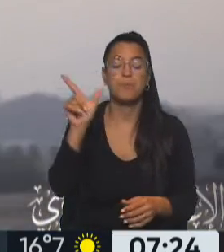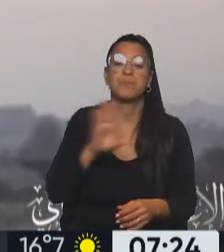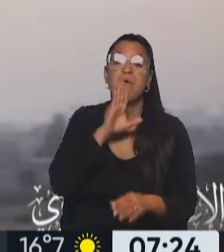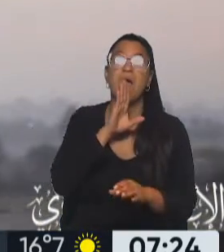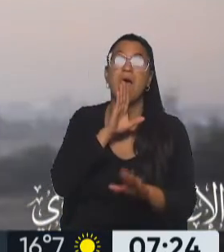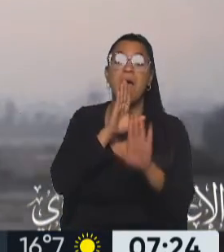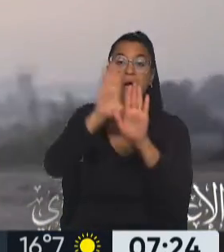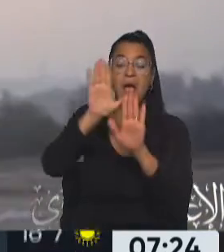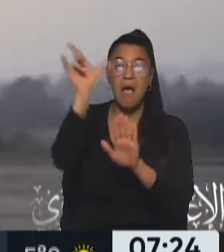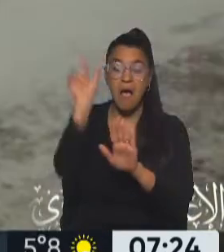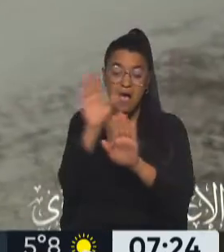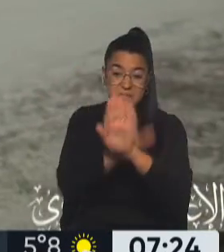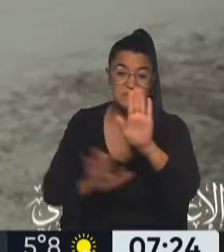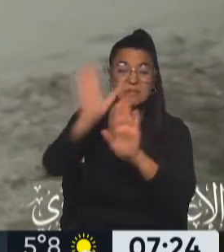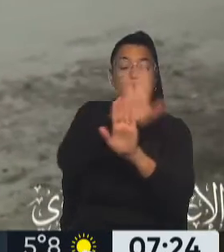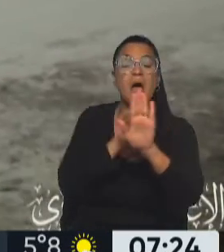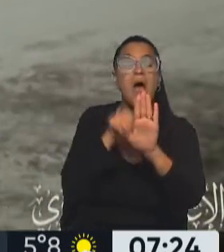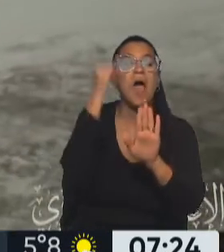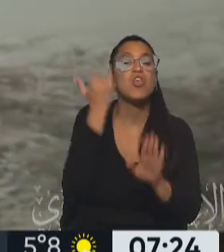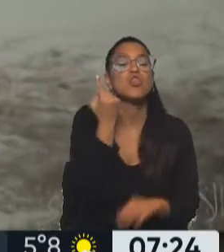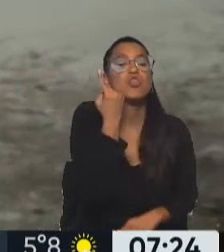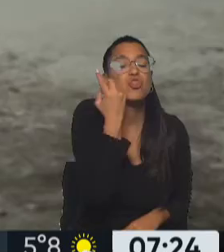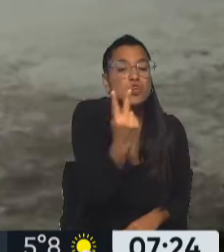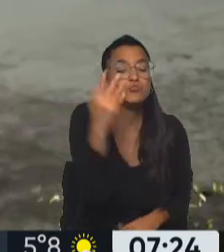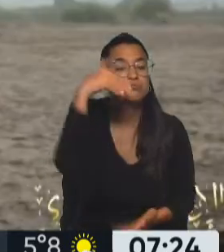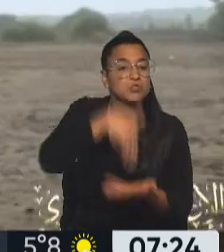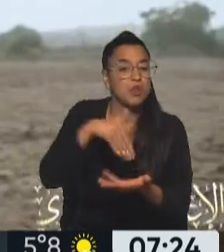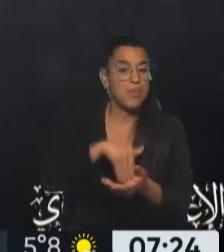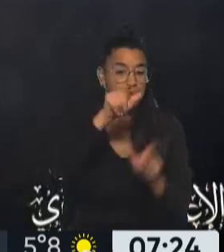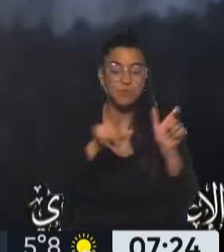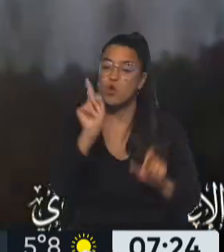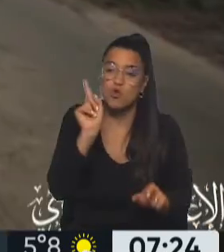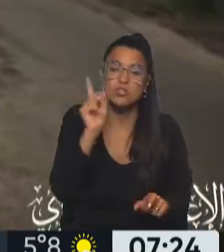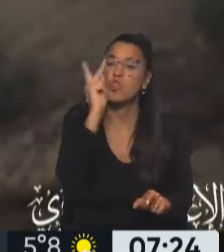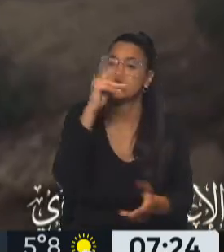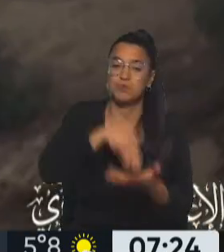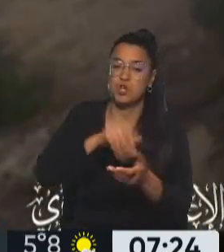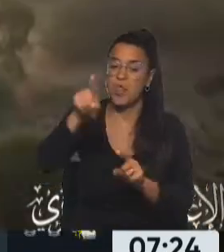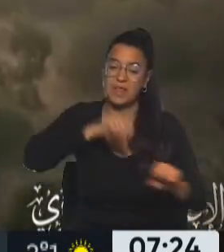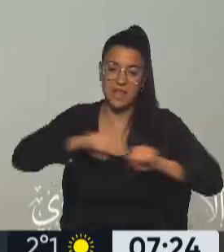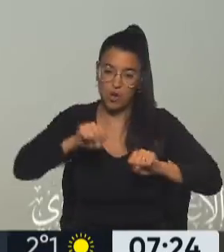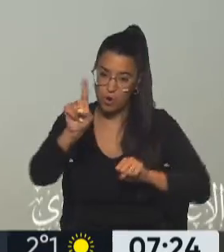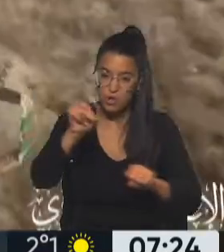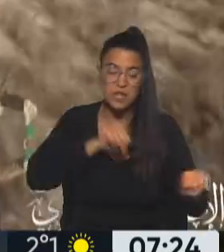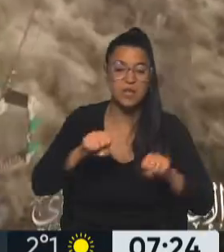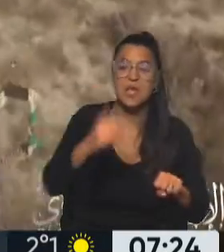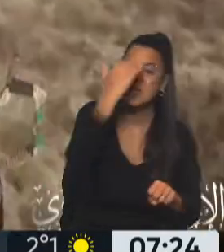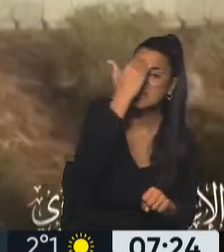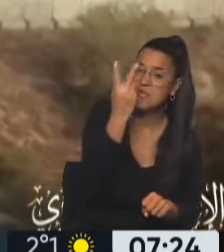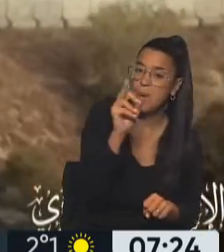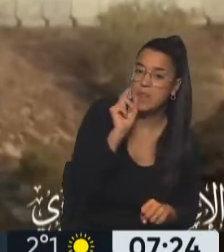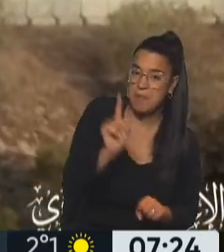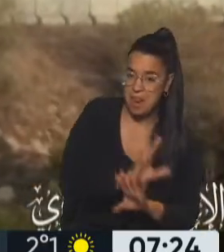Gaza viven 2 millones de personas, pero no son 2 millones de terroristas. Los terroristas son 15 o